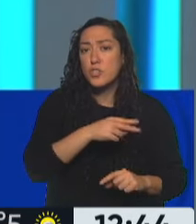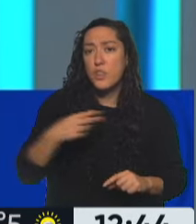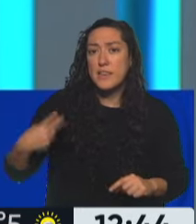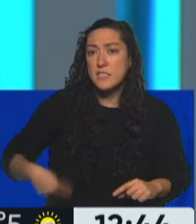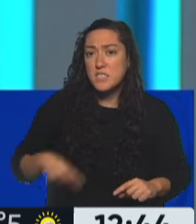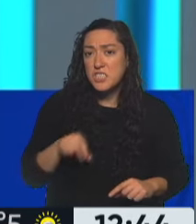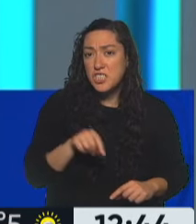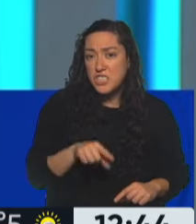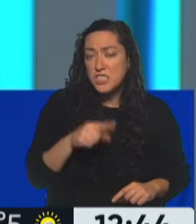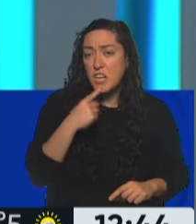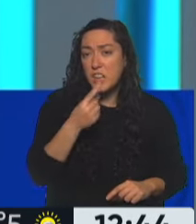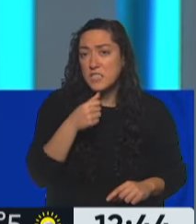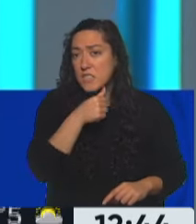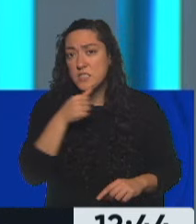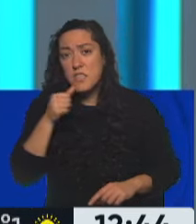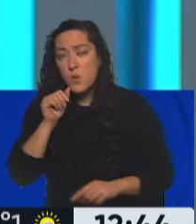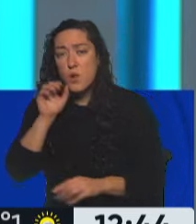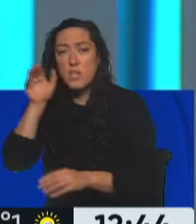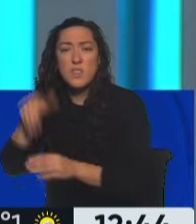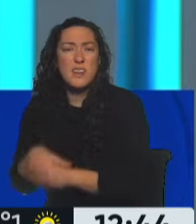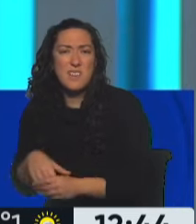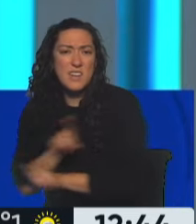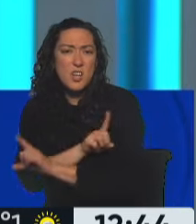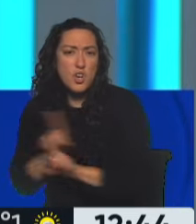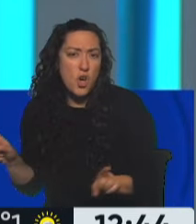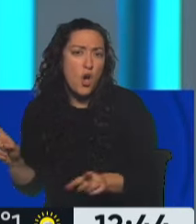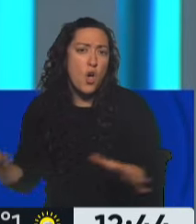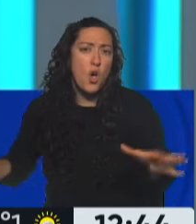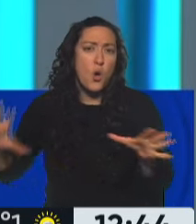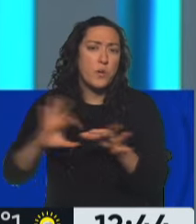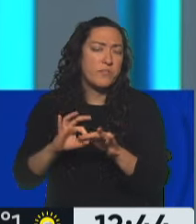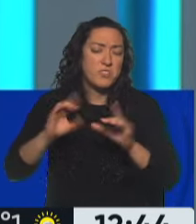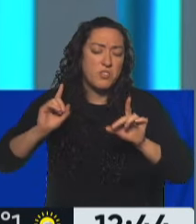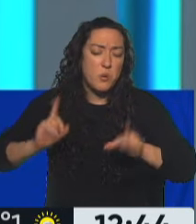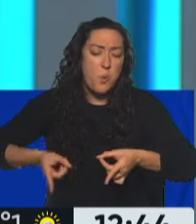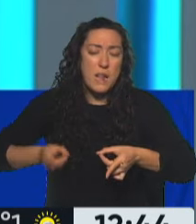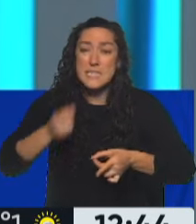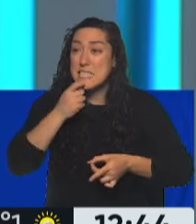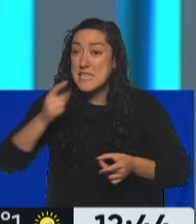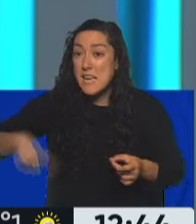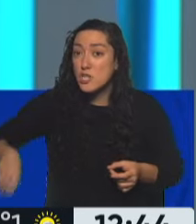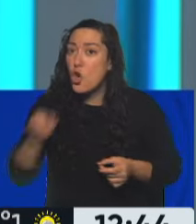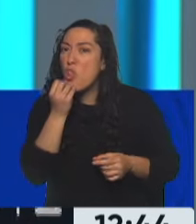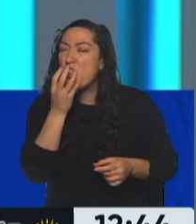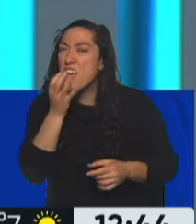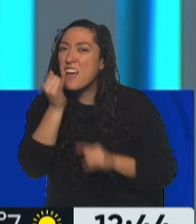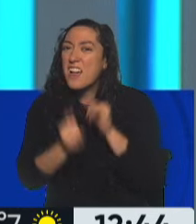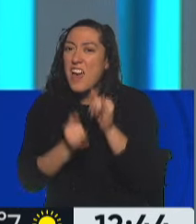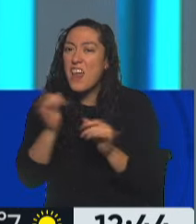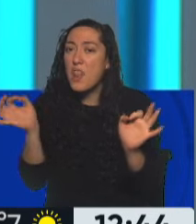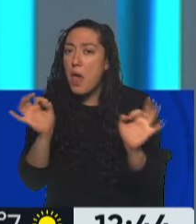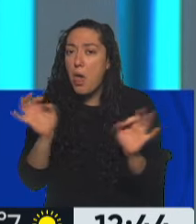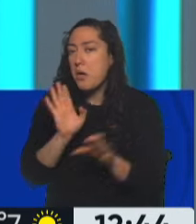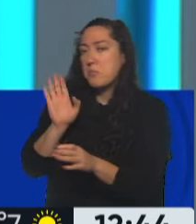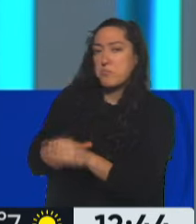que no va a intervenir Taiwán o considera que la unificación se va a dar y que no va a intervenir mientras Taiwán no declare su independencia? No sé si esto